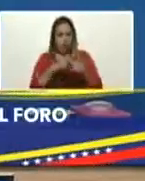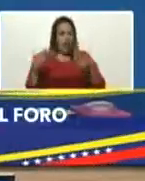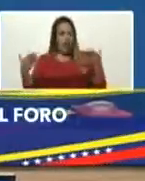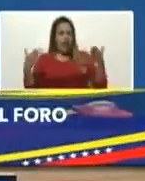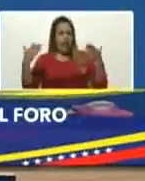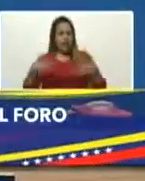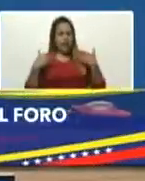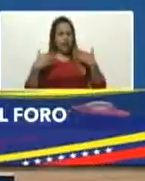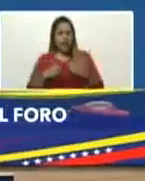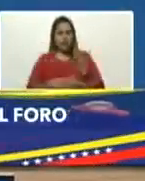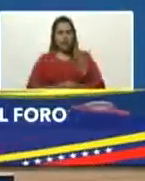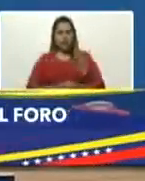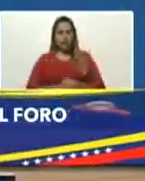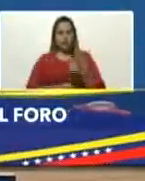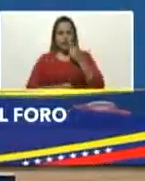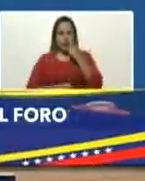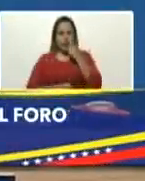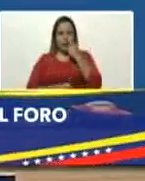alegría.